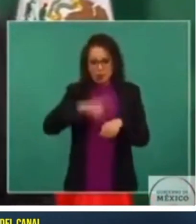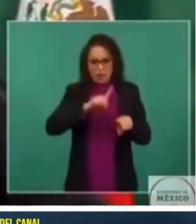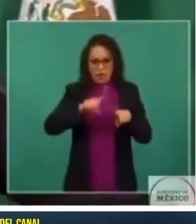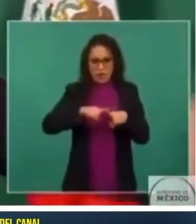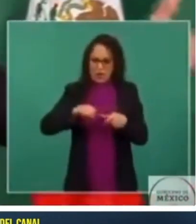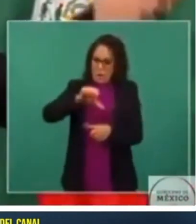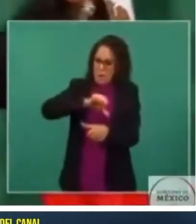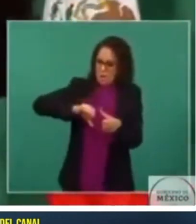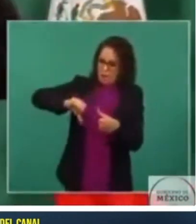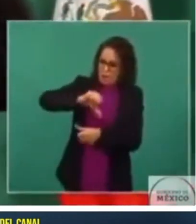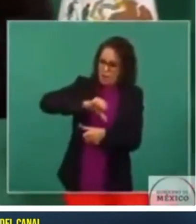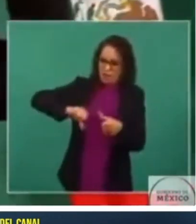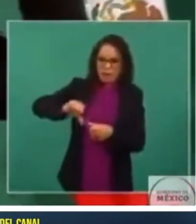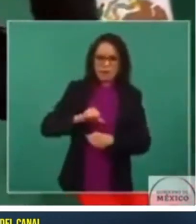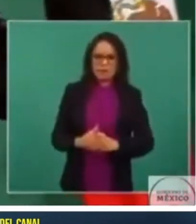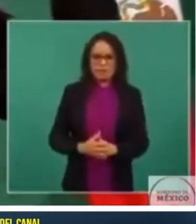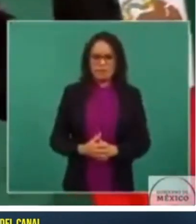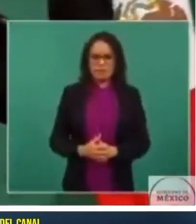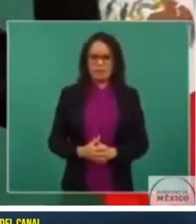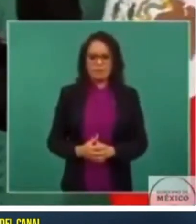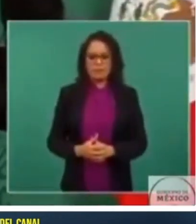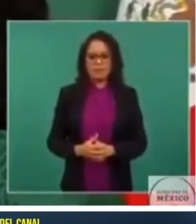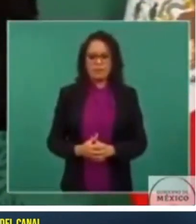y con una feria de libro